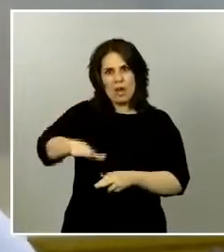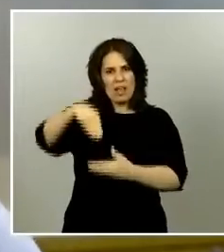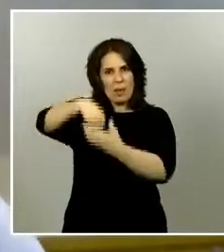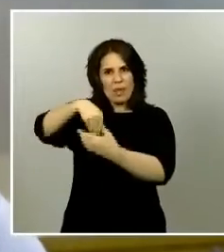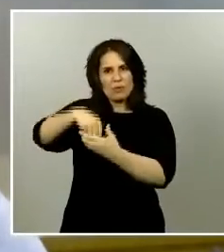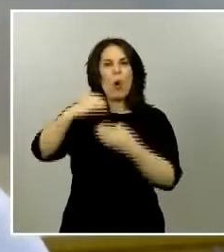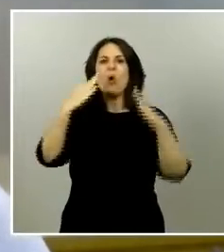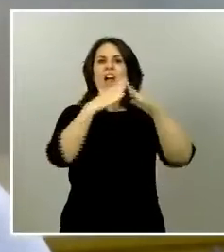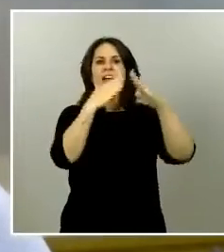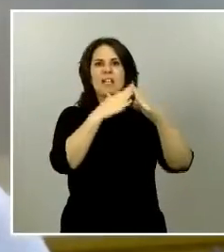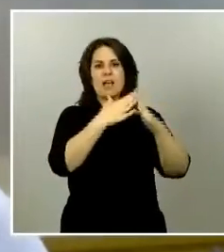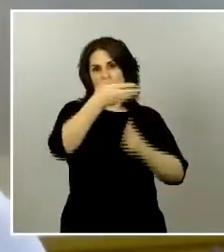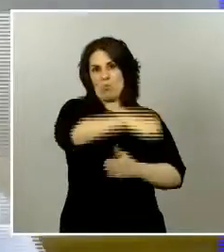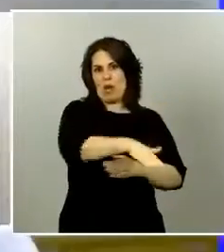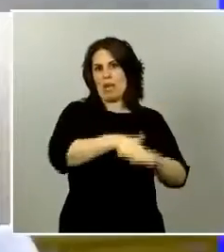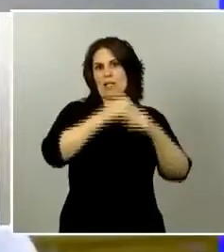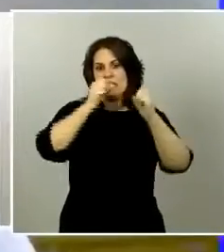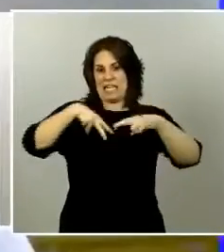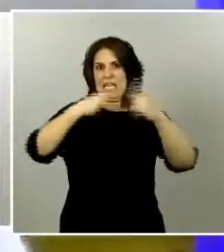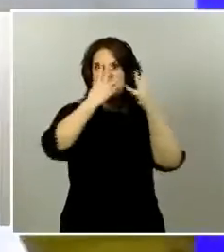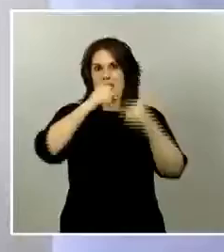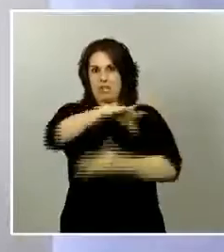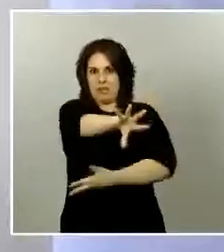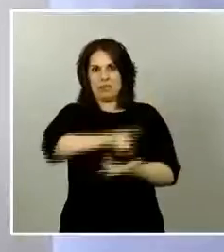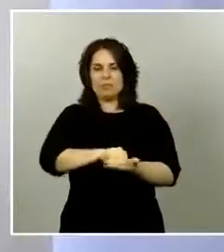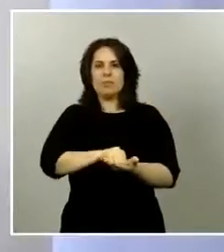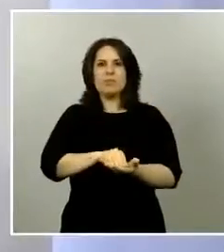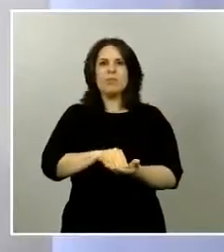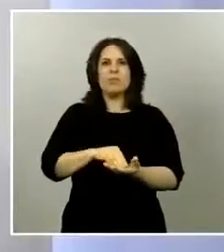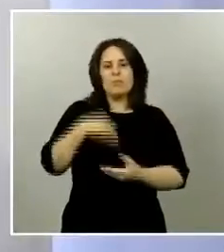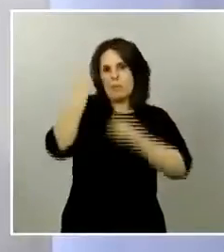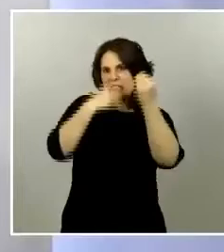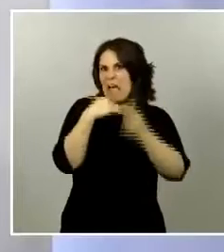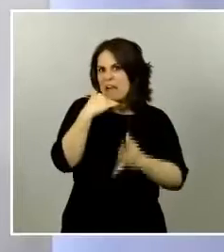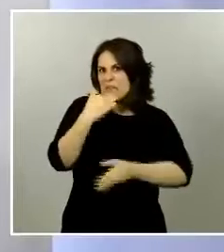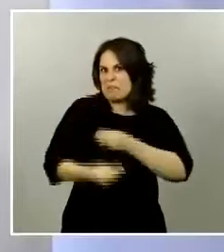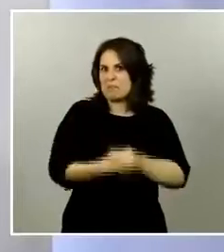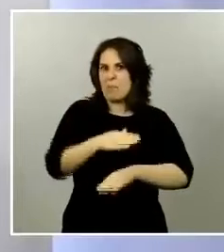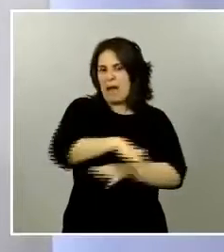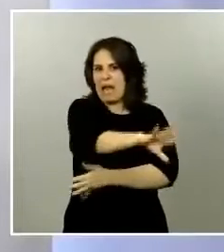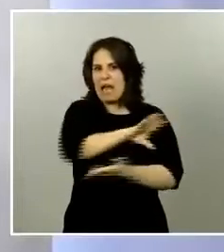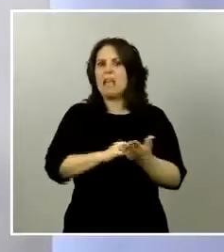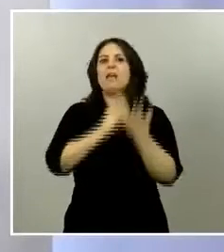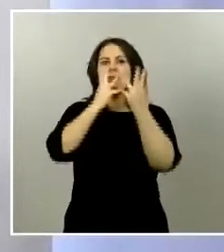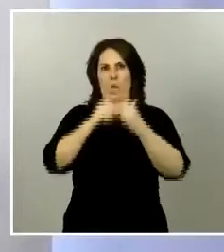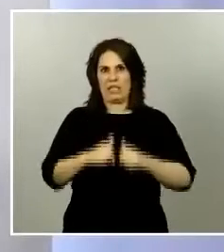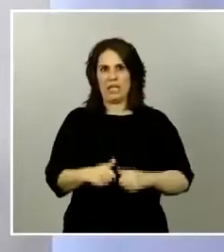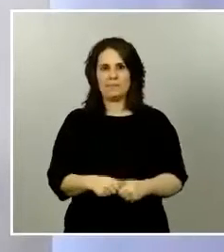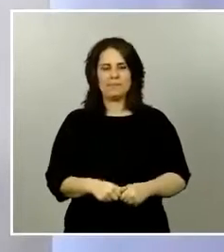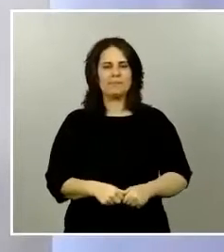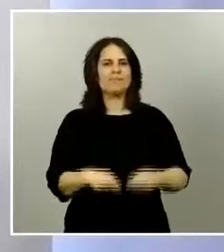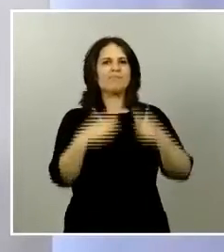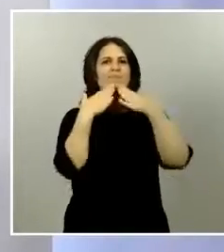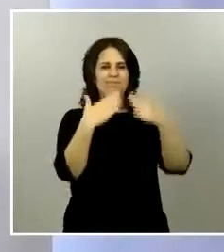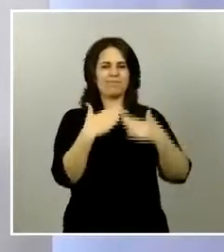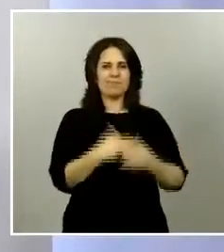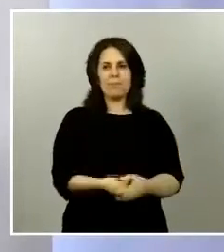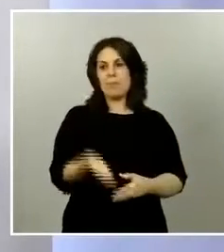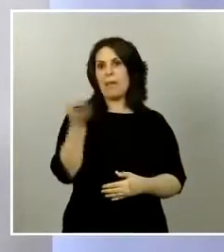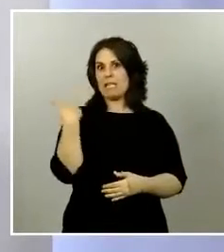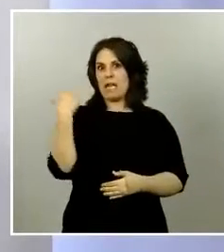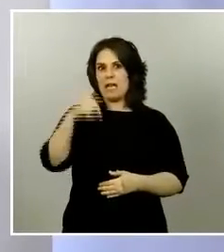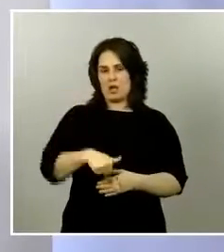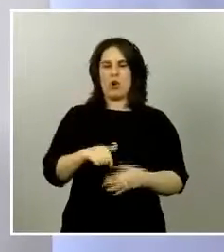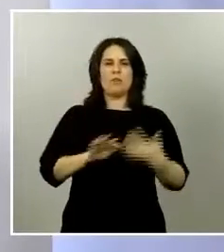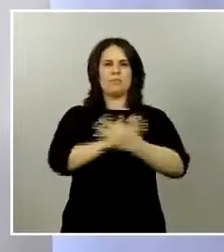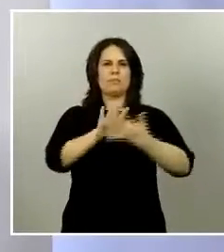en el hogar y en las residencias de personas mayores? Muchas gracias. Sí, muchas gracias, Javier. Decir que, como